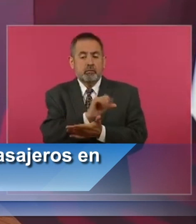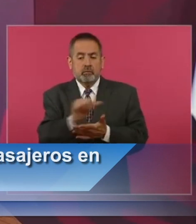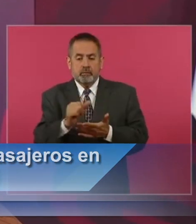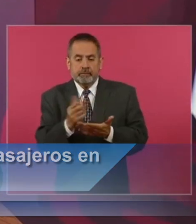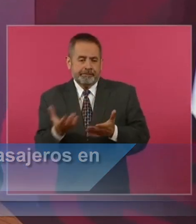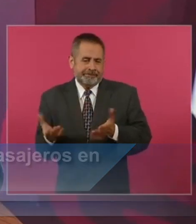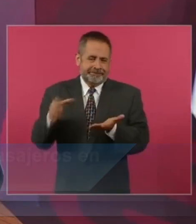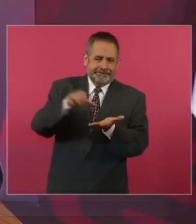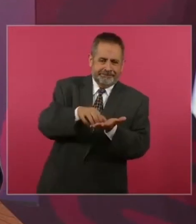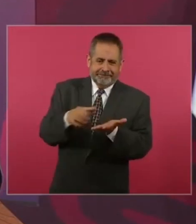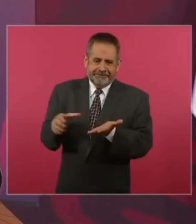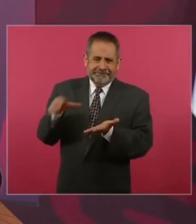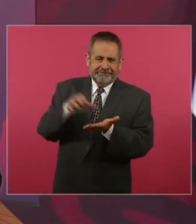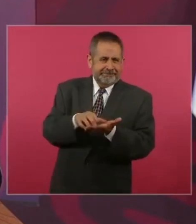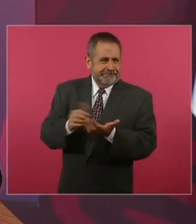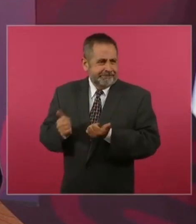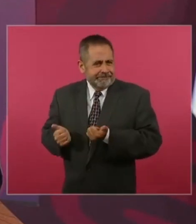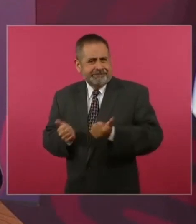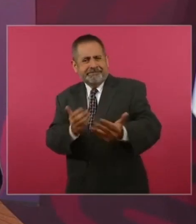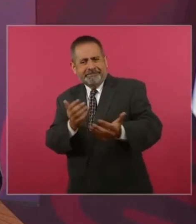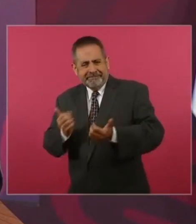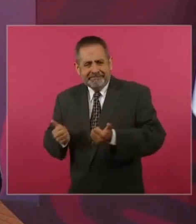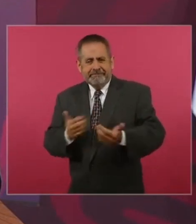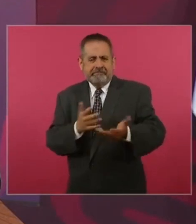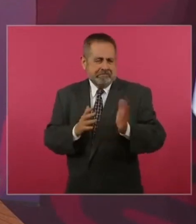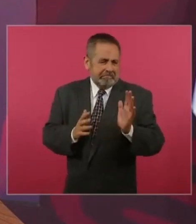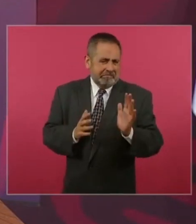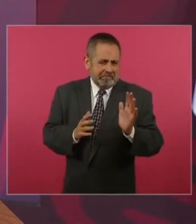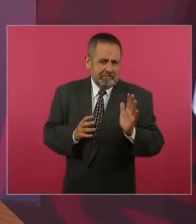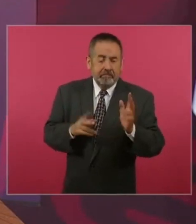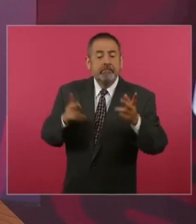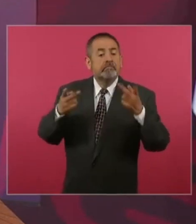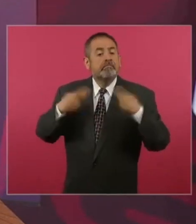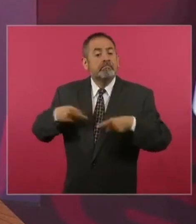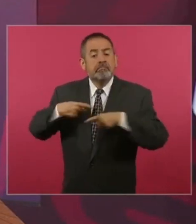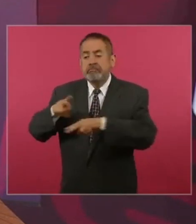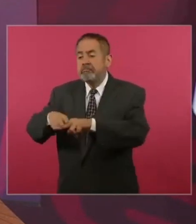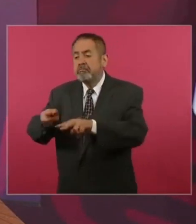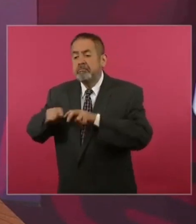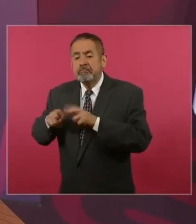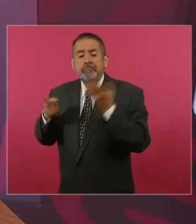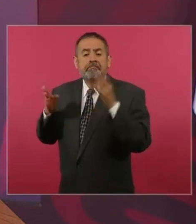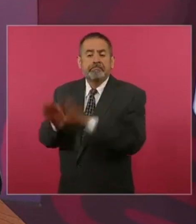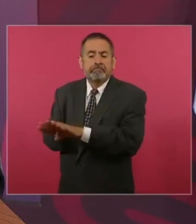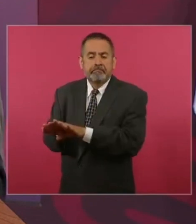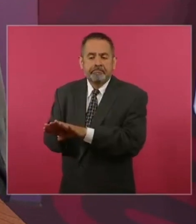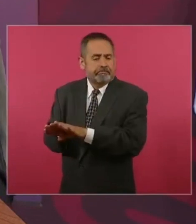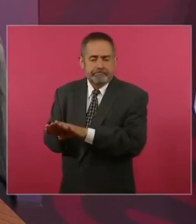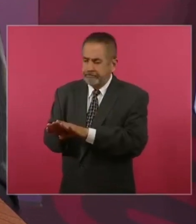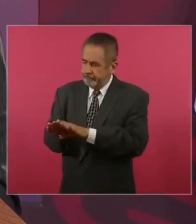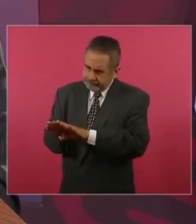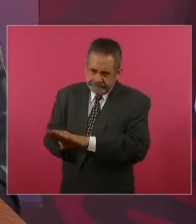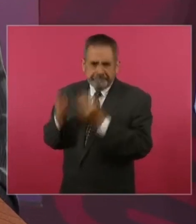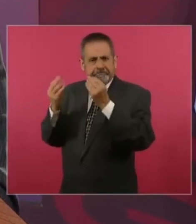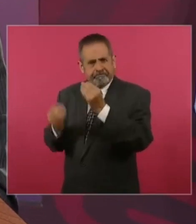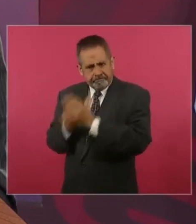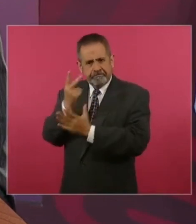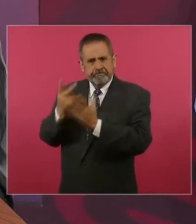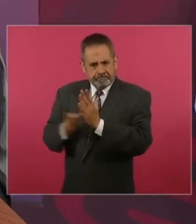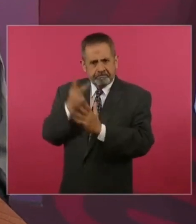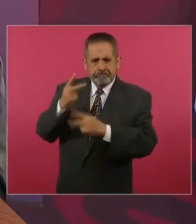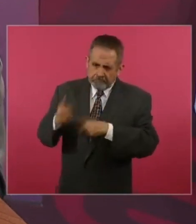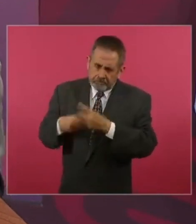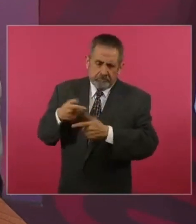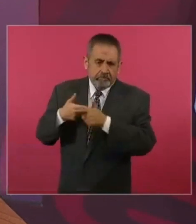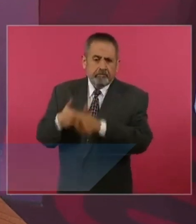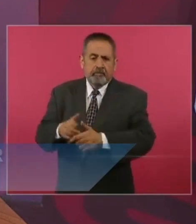a no descartar el tren de pasajeros en San Luis Potosí enfatizando la urgencia de retomar este medio de transporte pues ello conllevaría varios beneficios